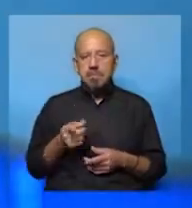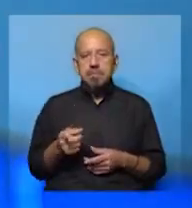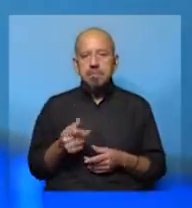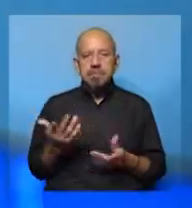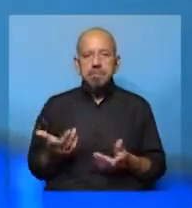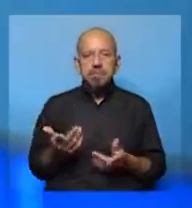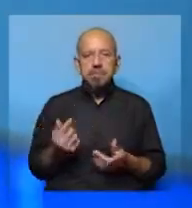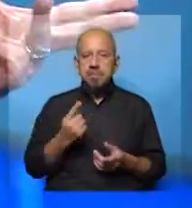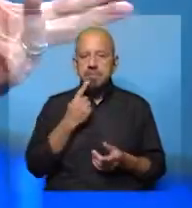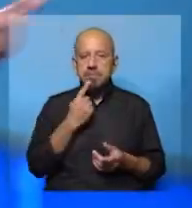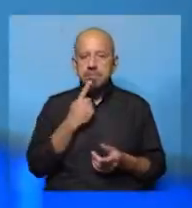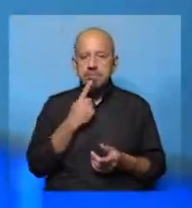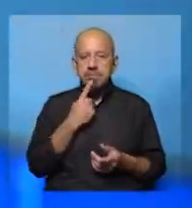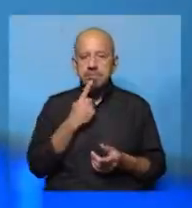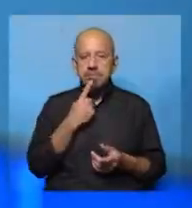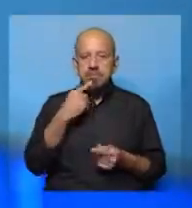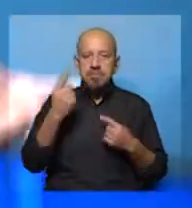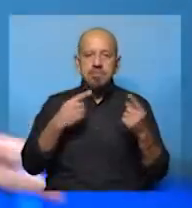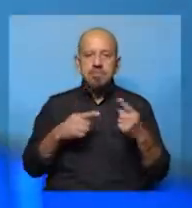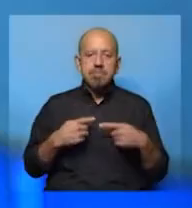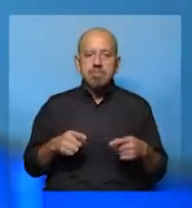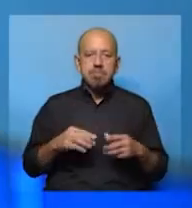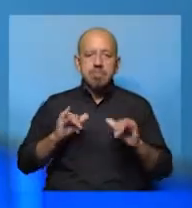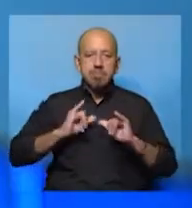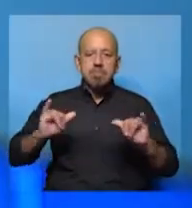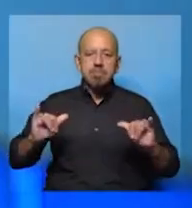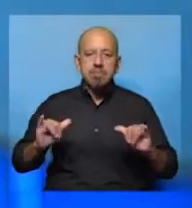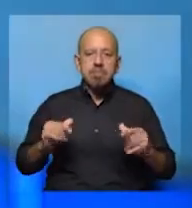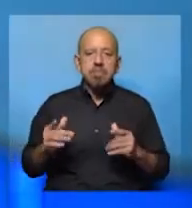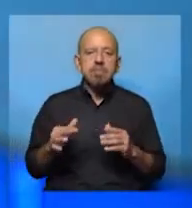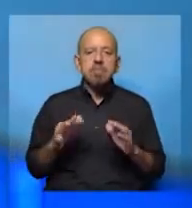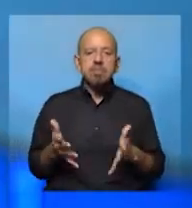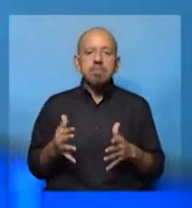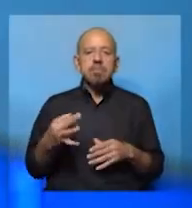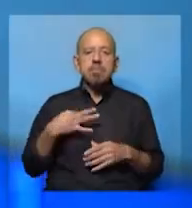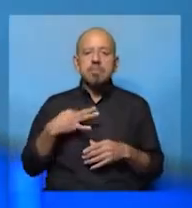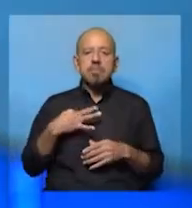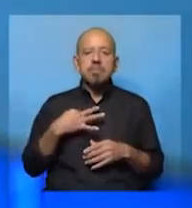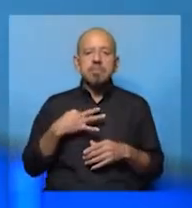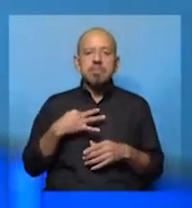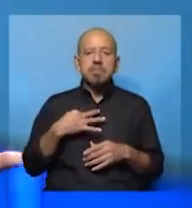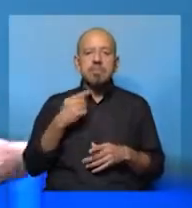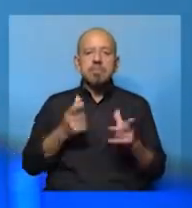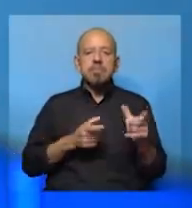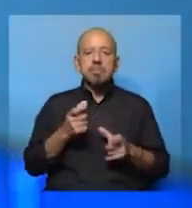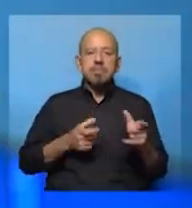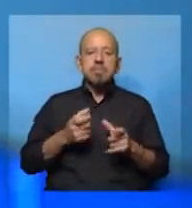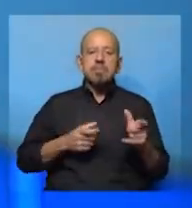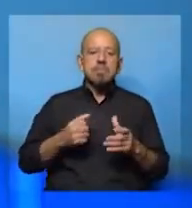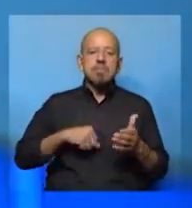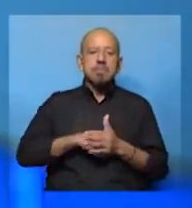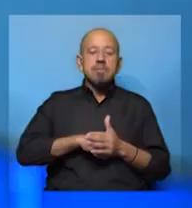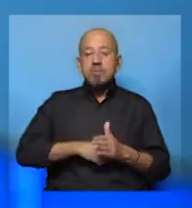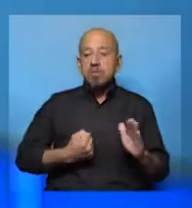legisladores están en otra todo el mundo está de campaña y yo digo la vida de la gente no se suspende por la campaña